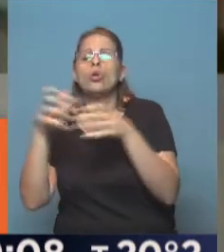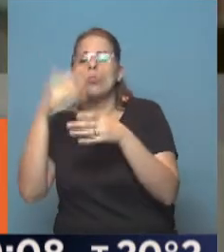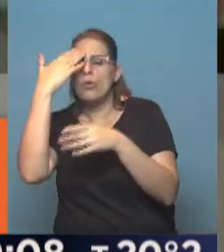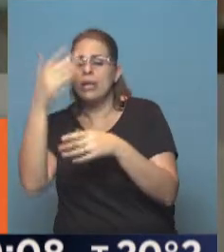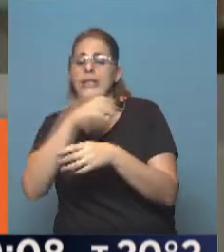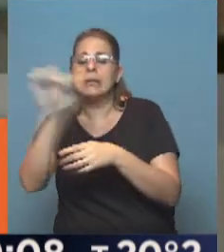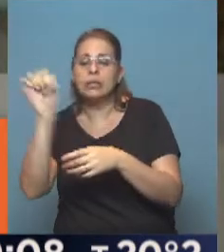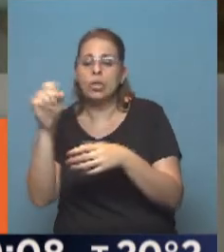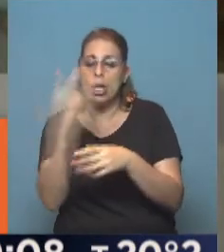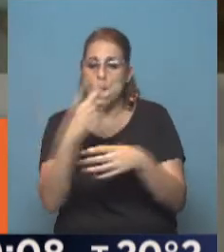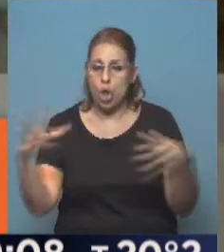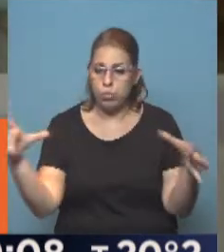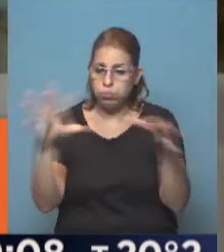conjunto